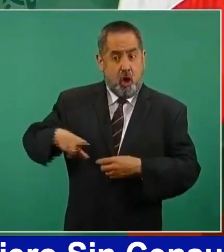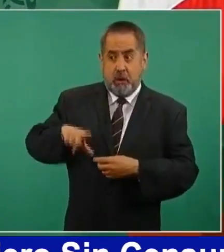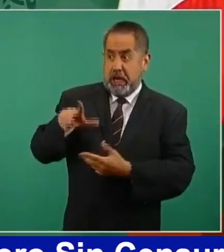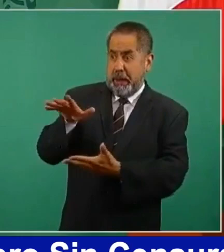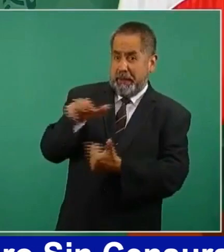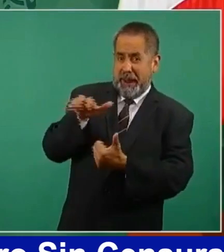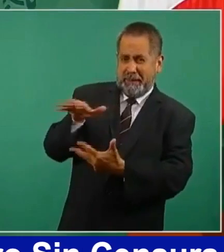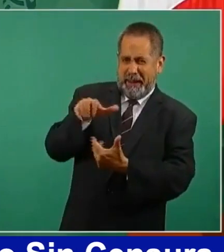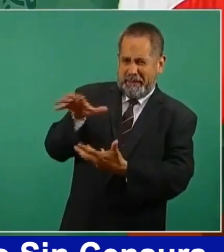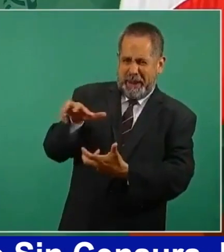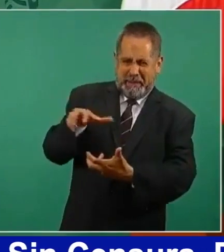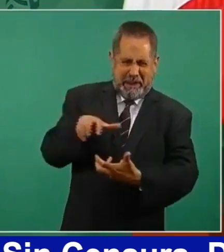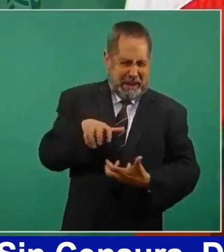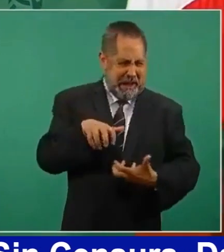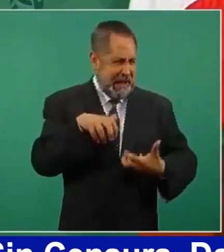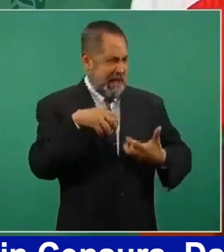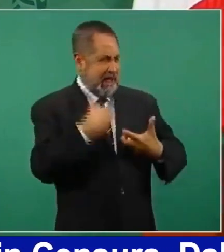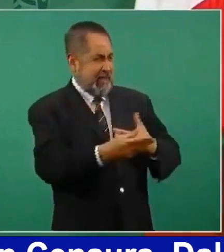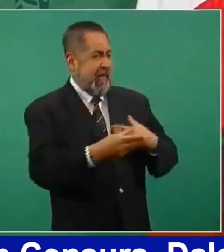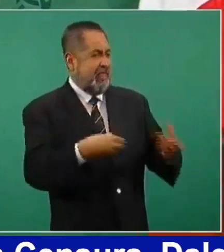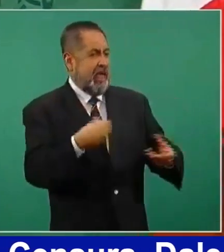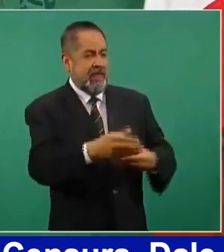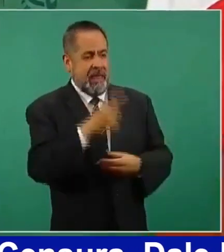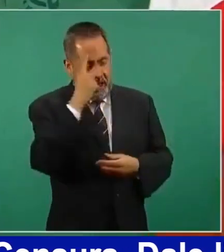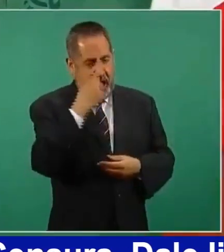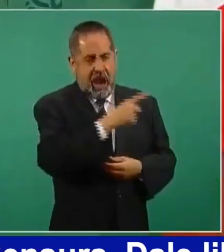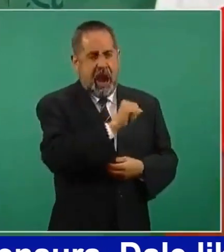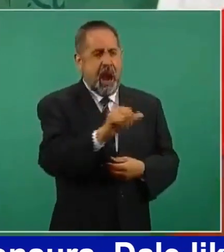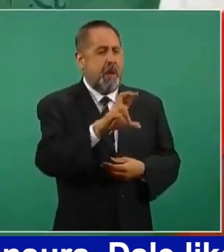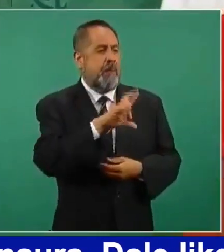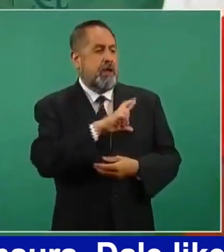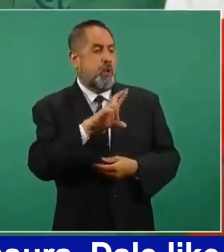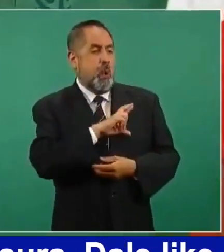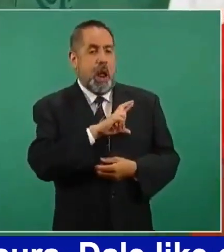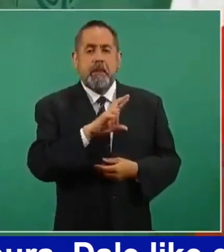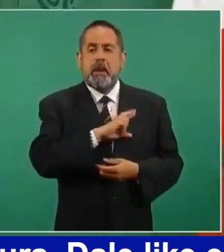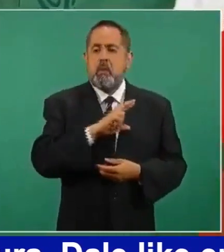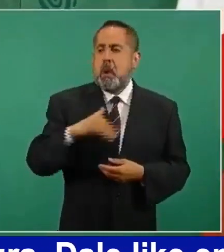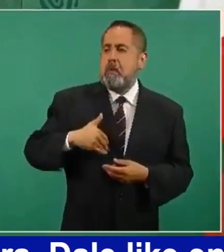del pueblo, de la nación, a particulares.